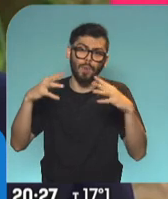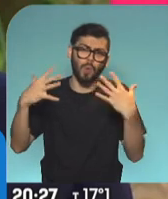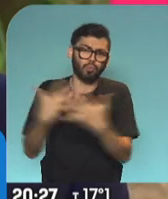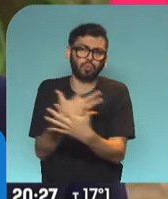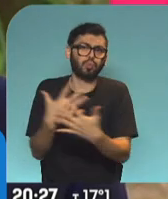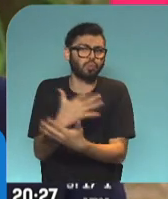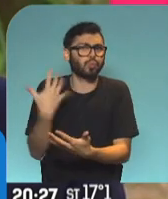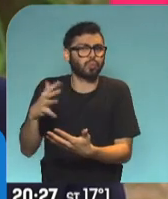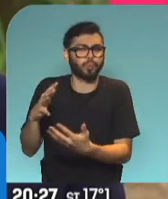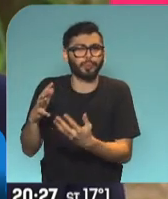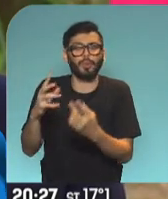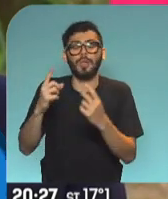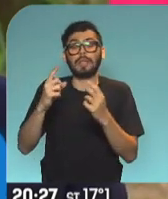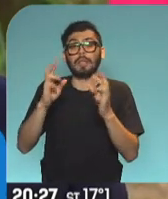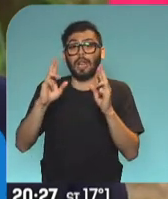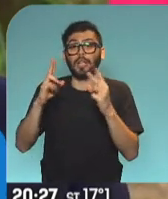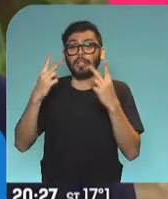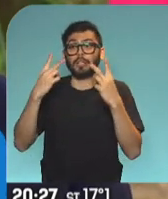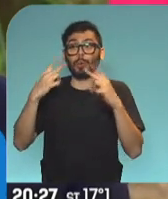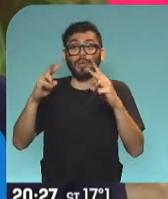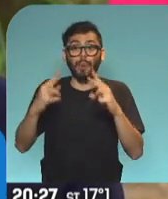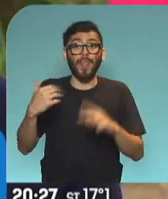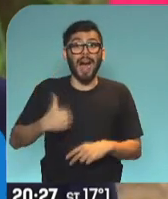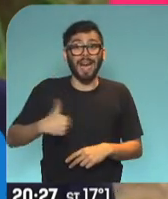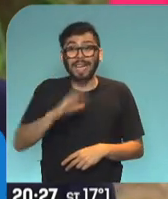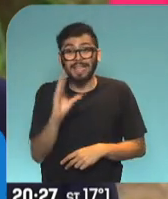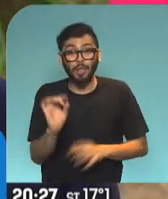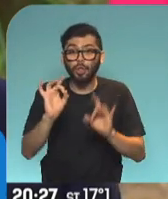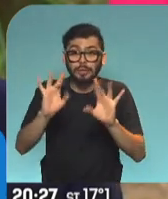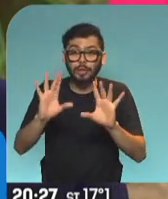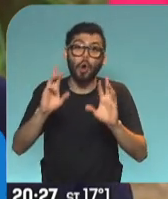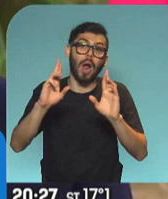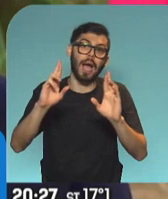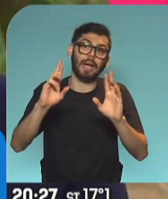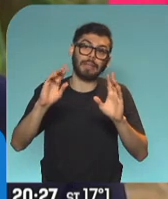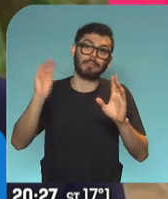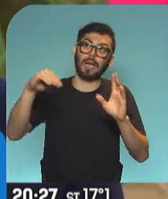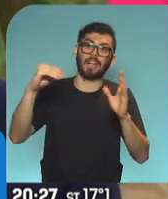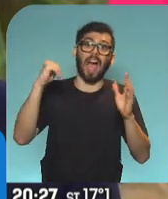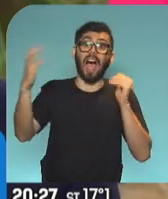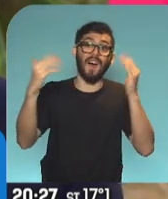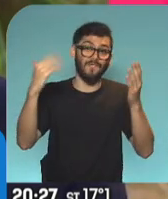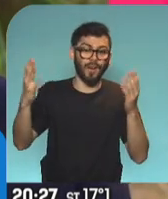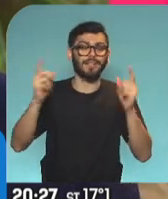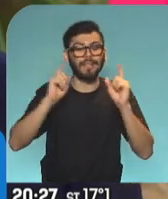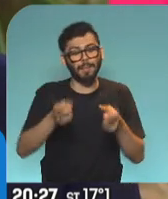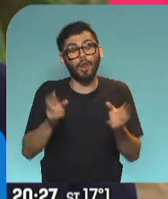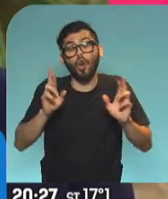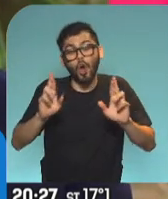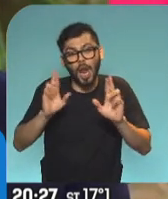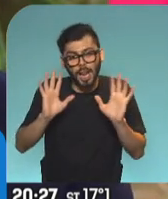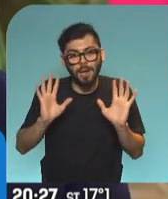que no solamente el turismo lo podamos abrir hacia los argentinos, sino también que lo podamos abrir a visitantes de otros lugares del